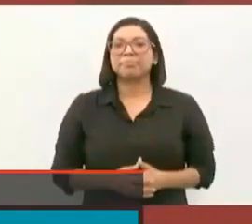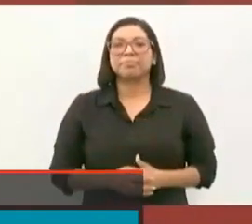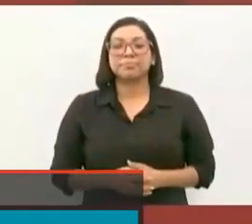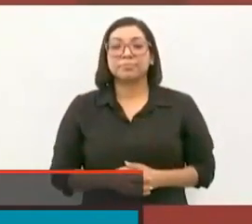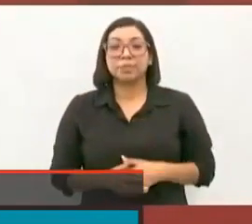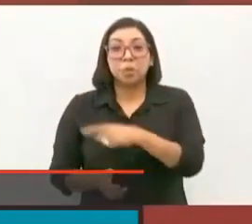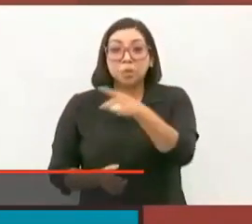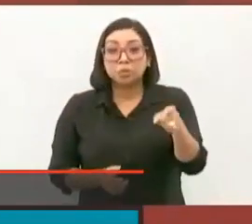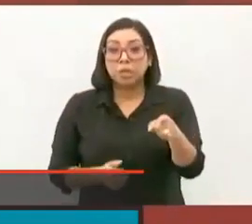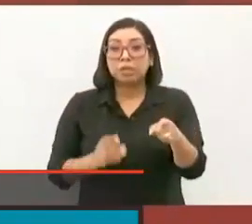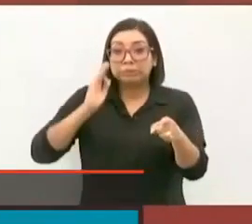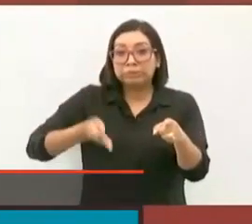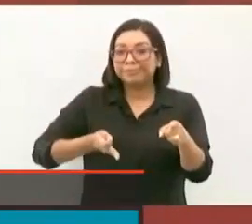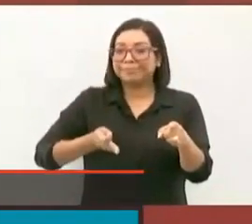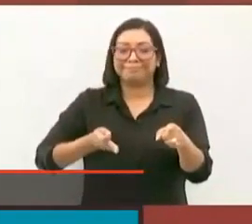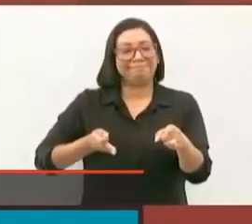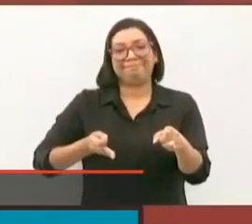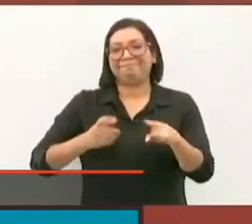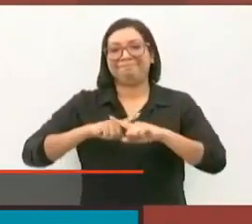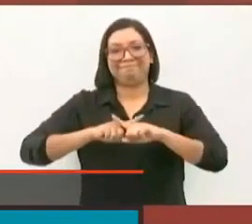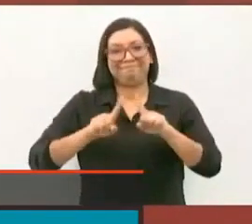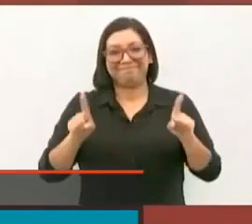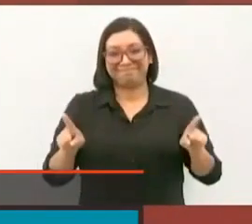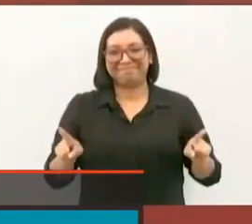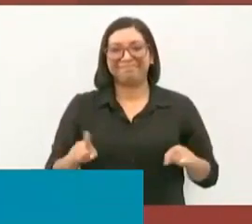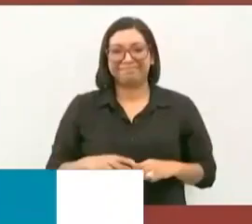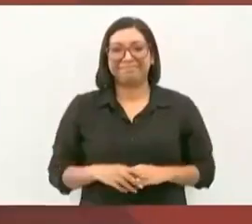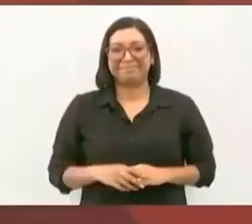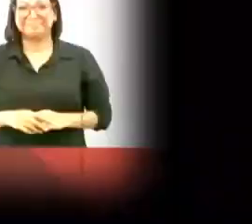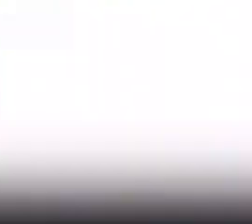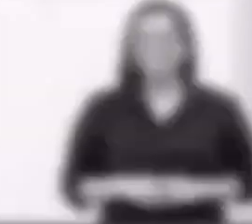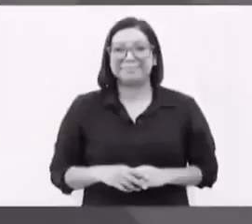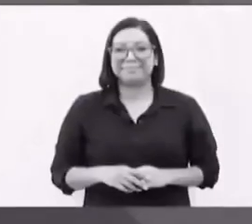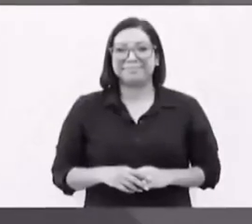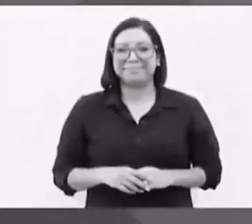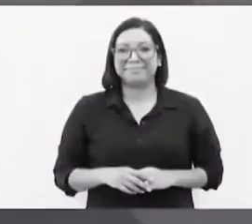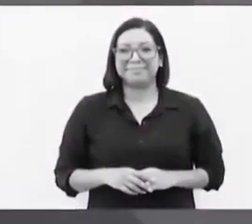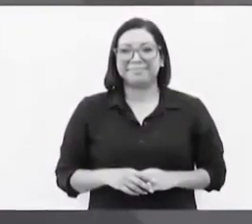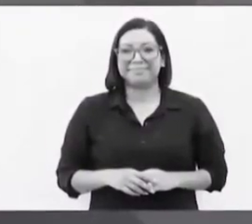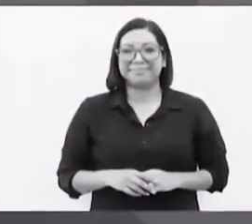Esto ya es otra realidad.